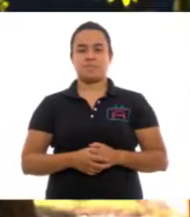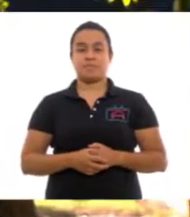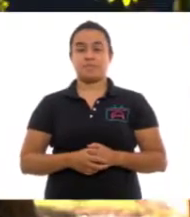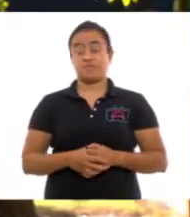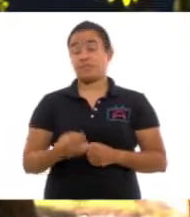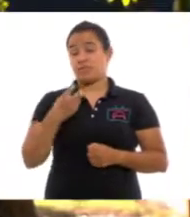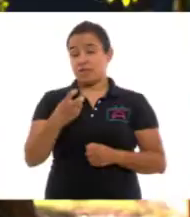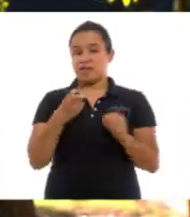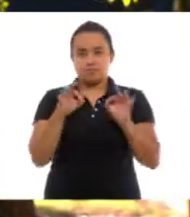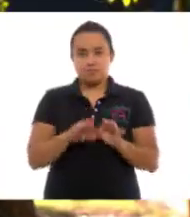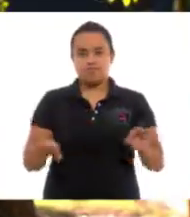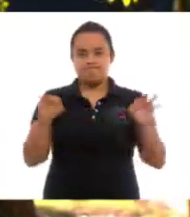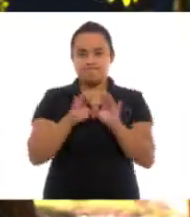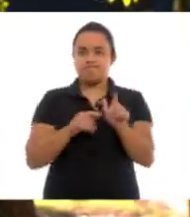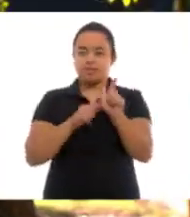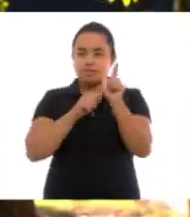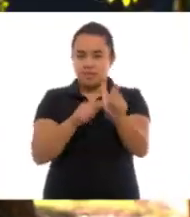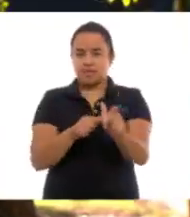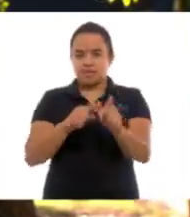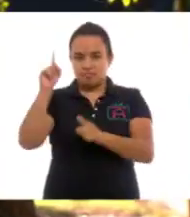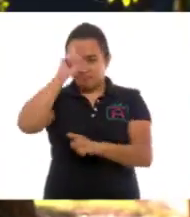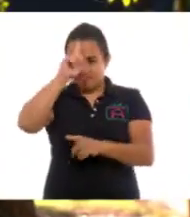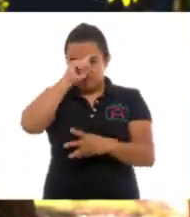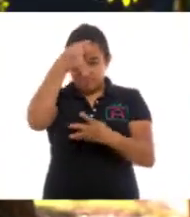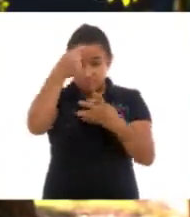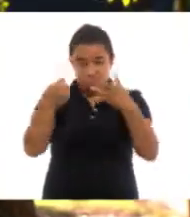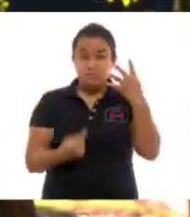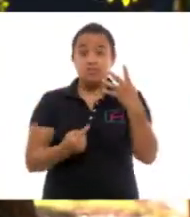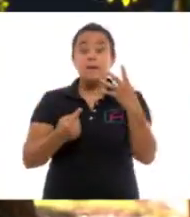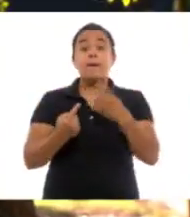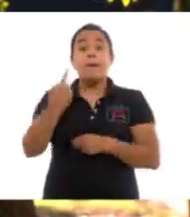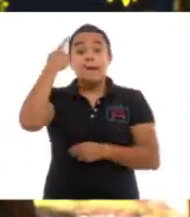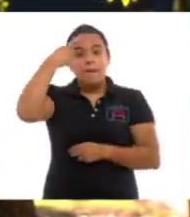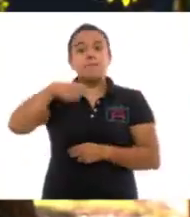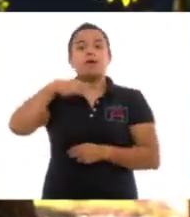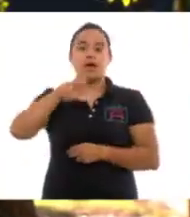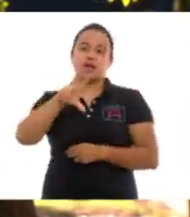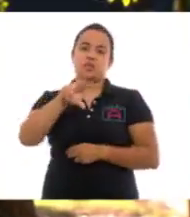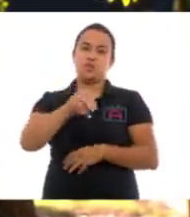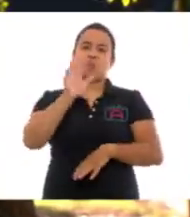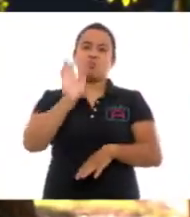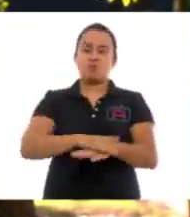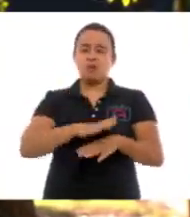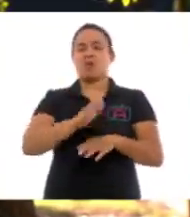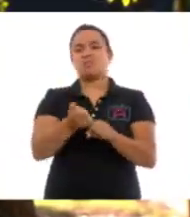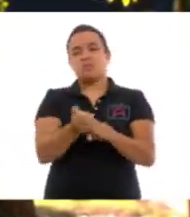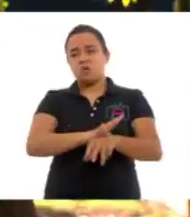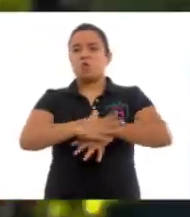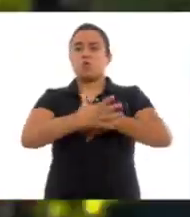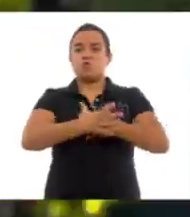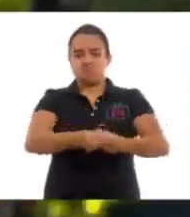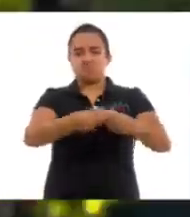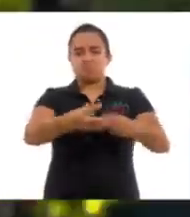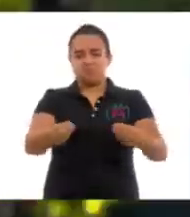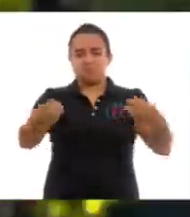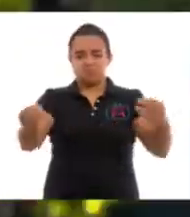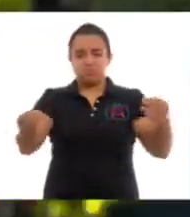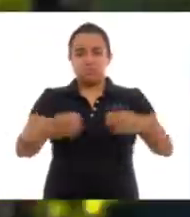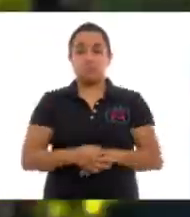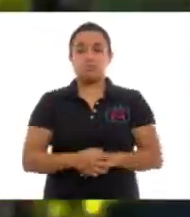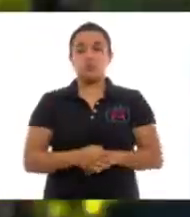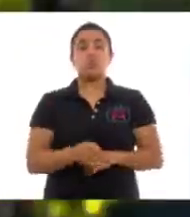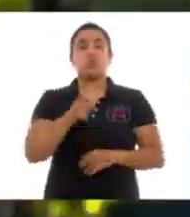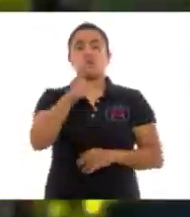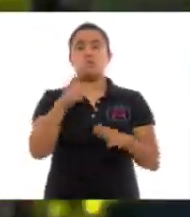Es muy importante continuar con las recomendaciones para evitar contagios de COVID. Trata de